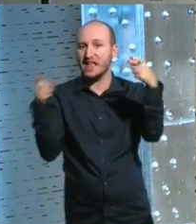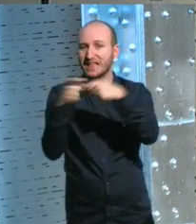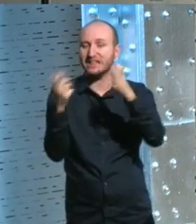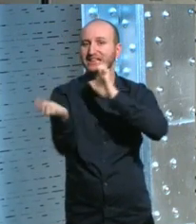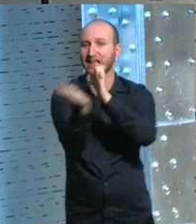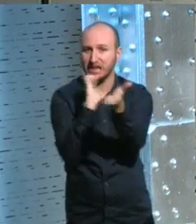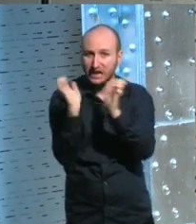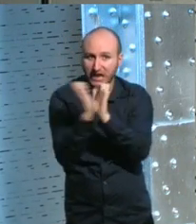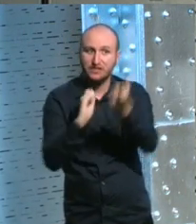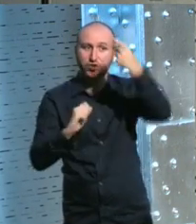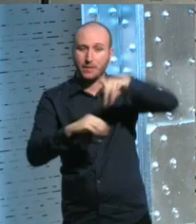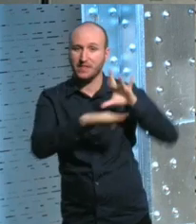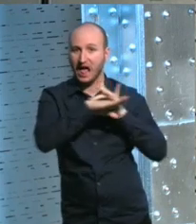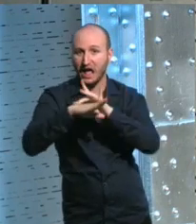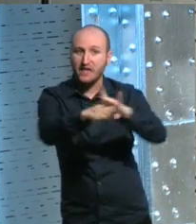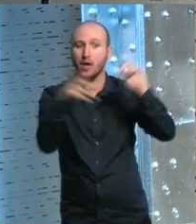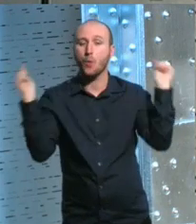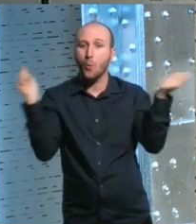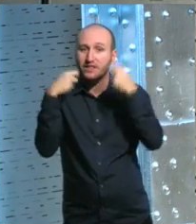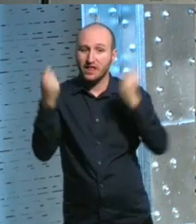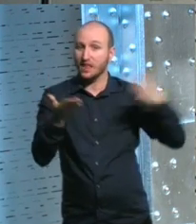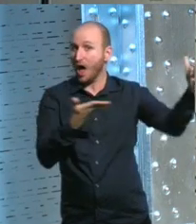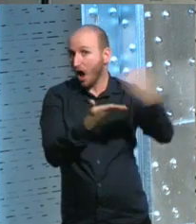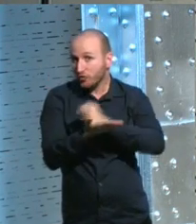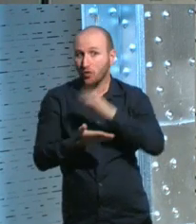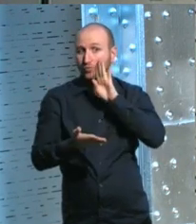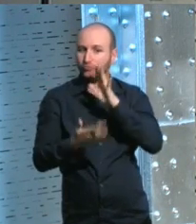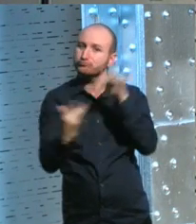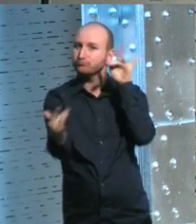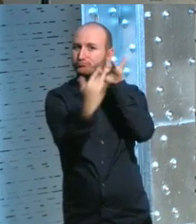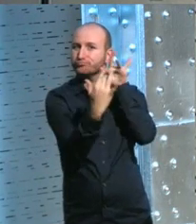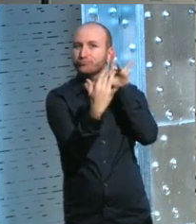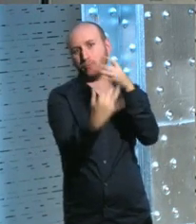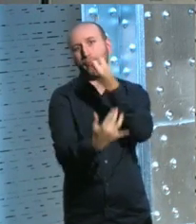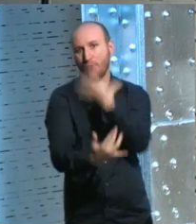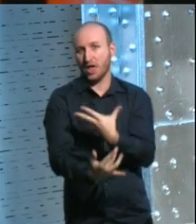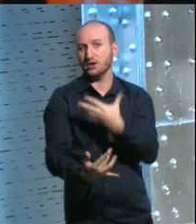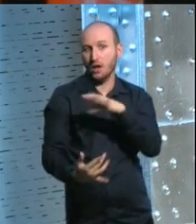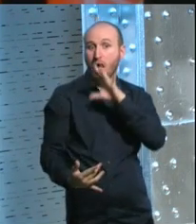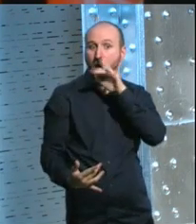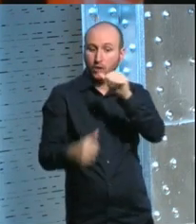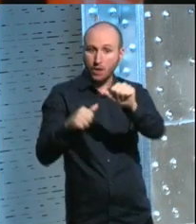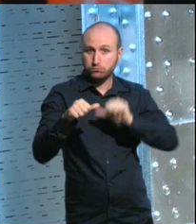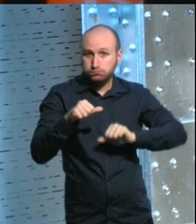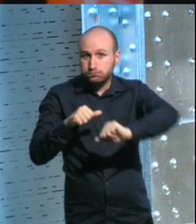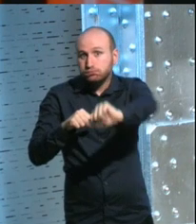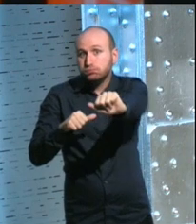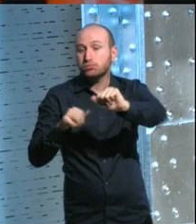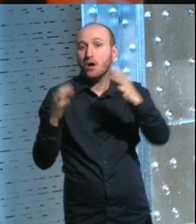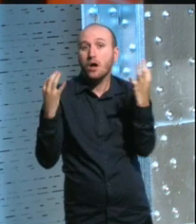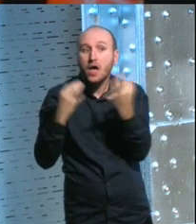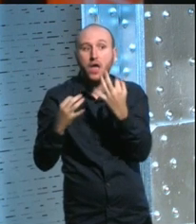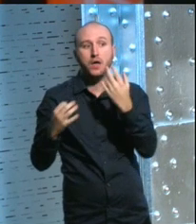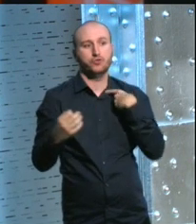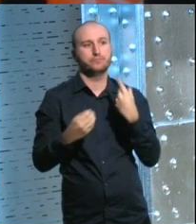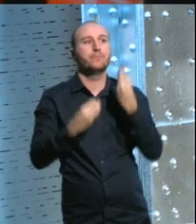crédito y a las agencias publicitarias comunicarse, y con esto puede plantear tener